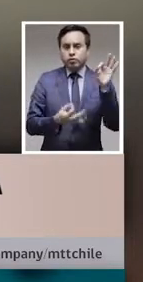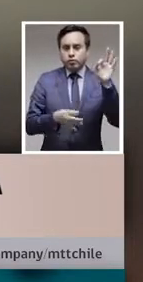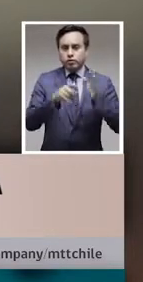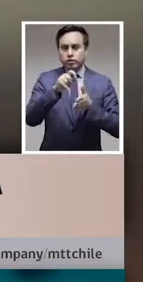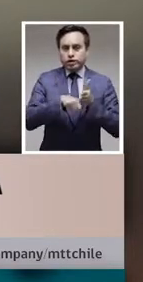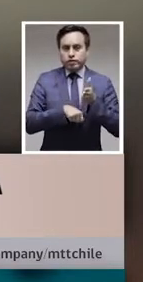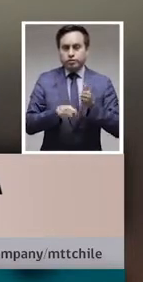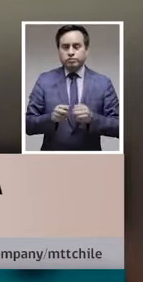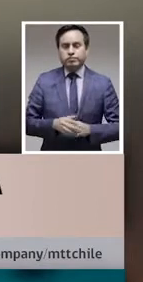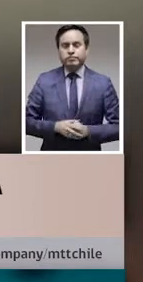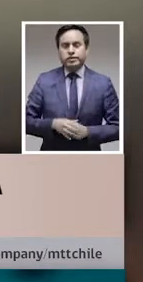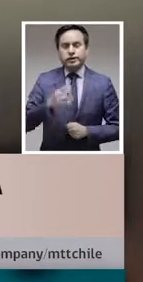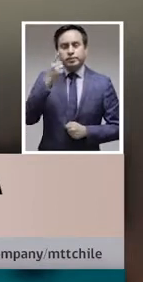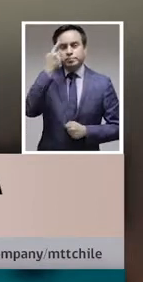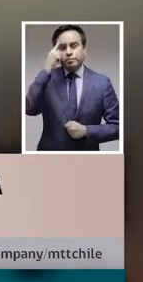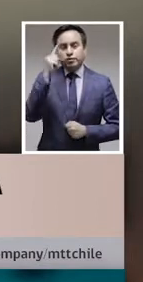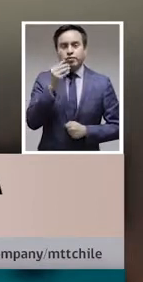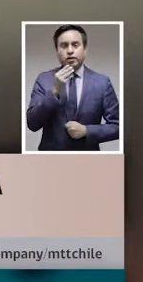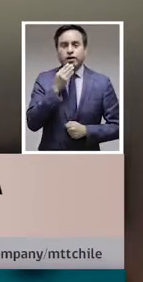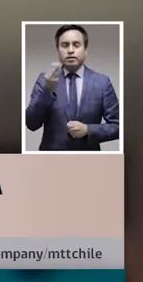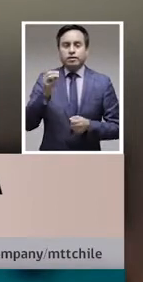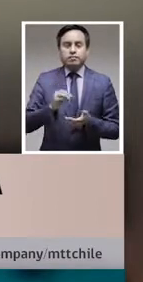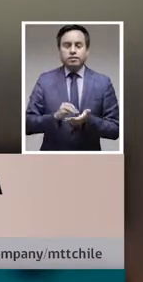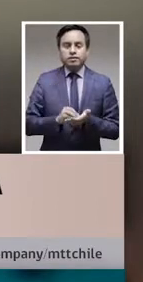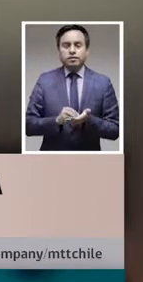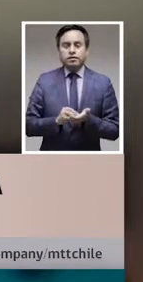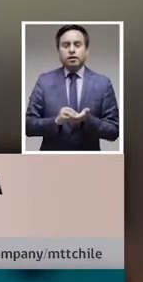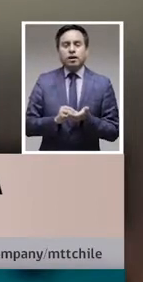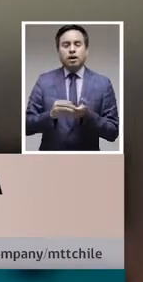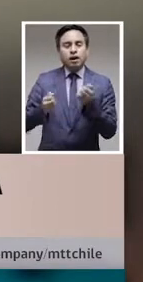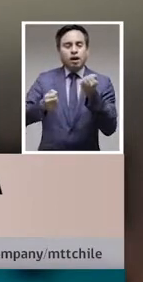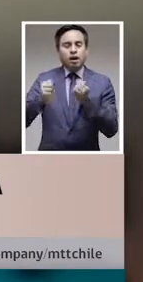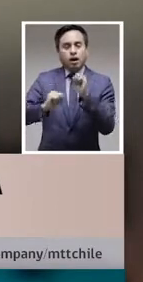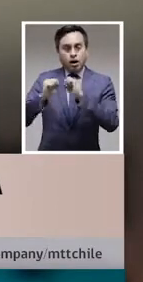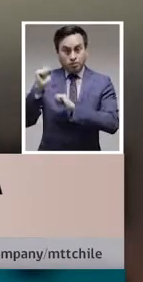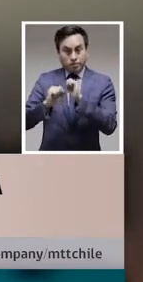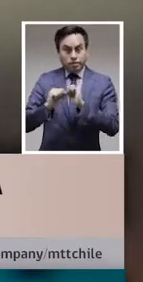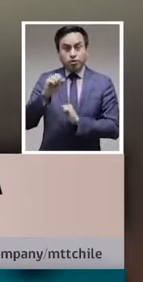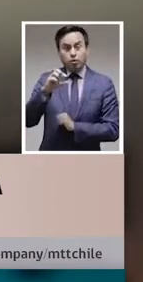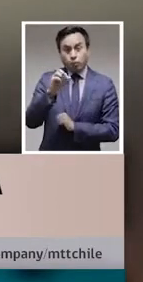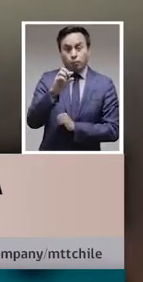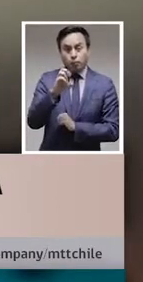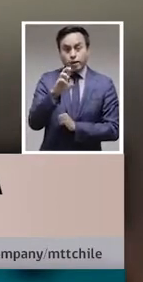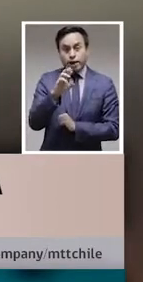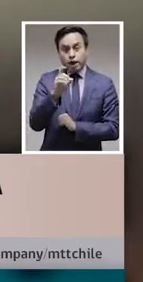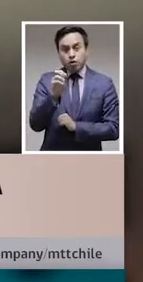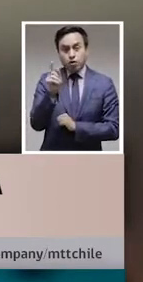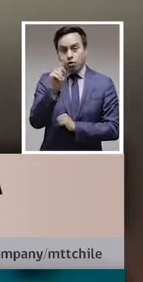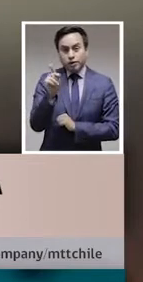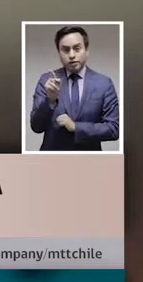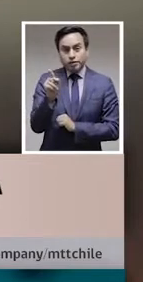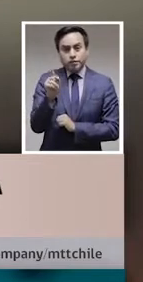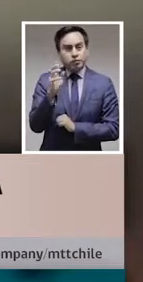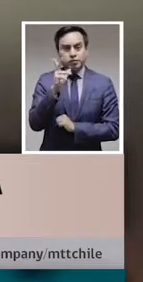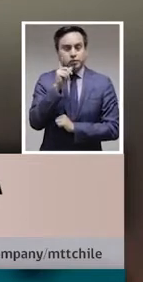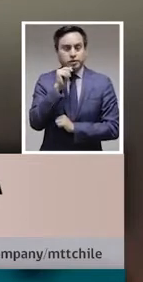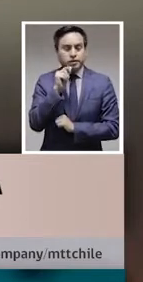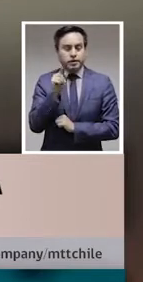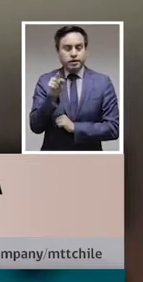contratos. Pero además, los operadores no tienen en este nuevo modelo